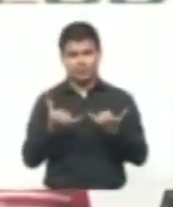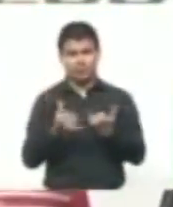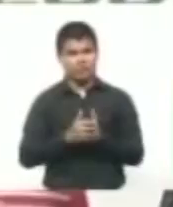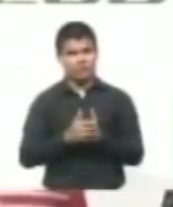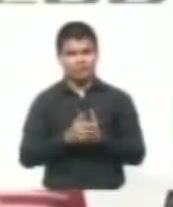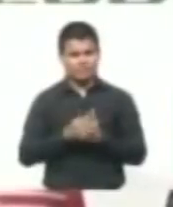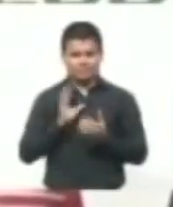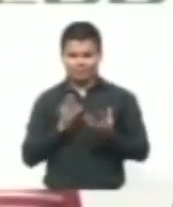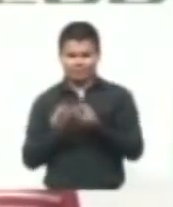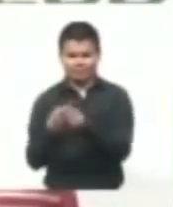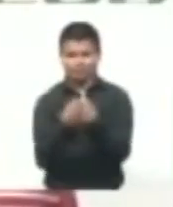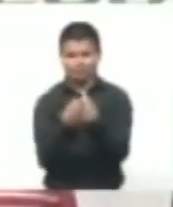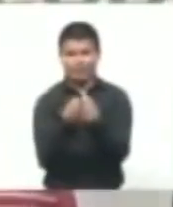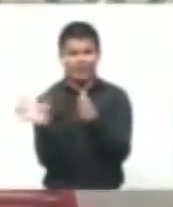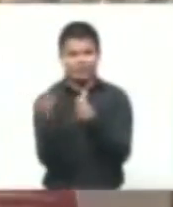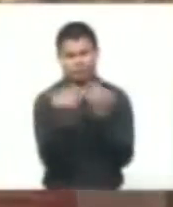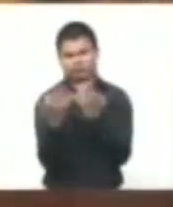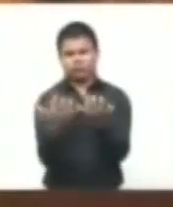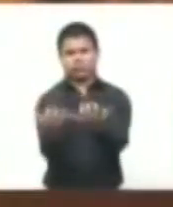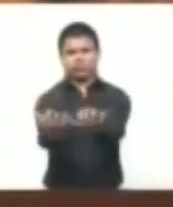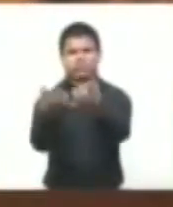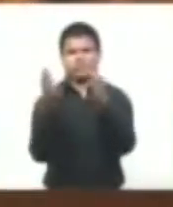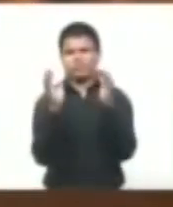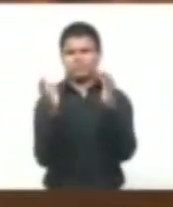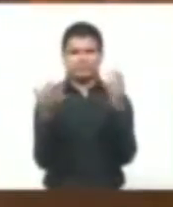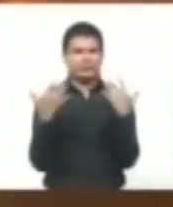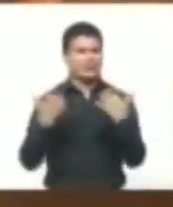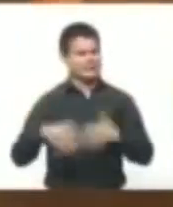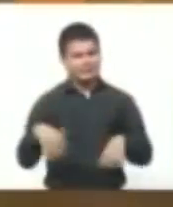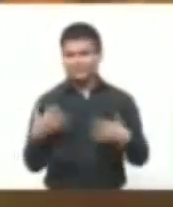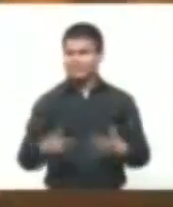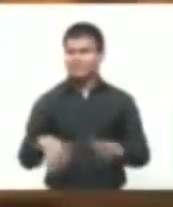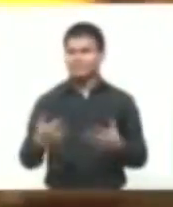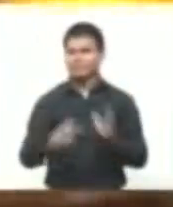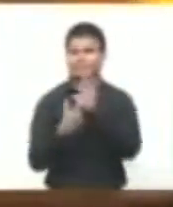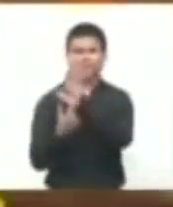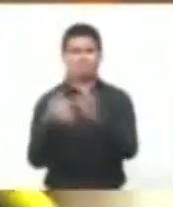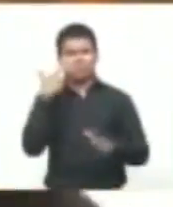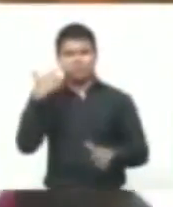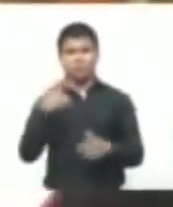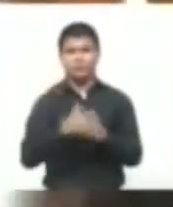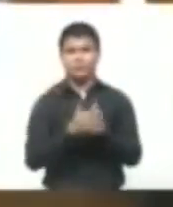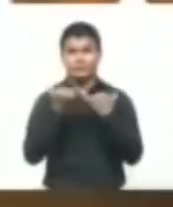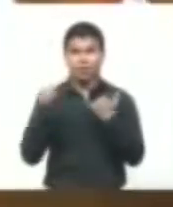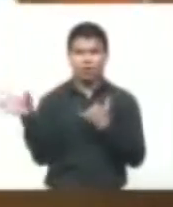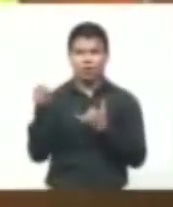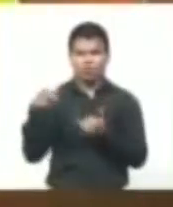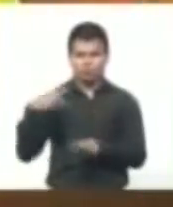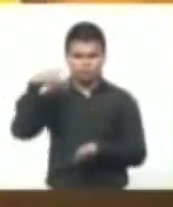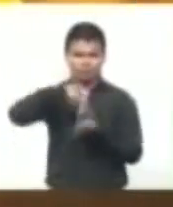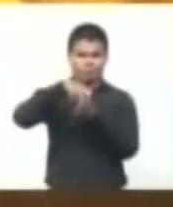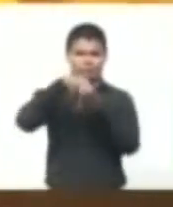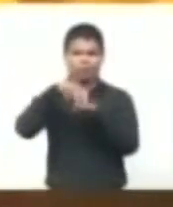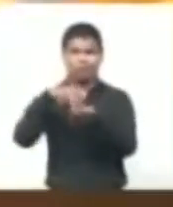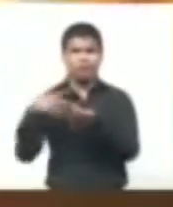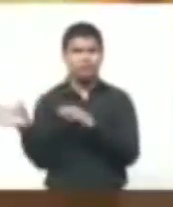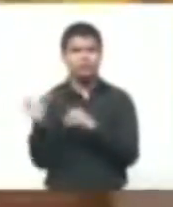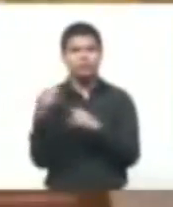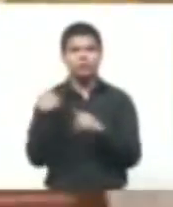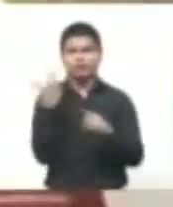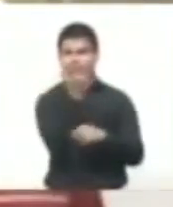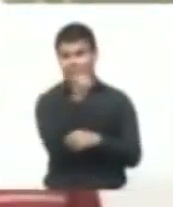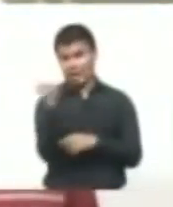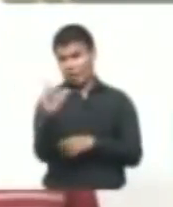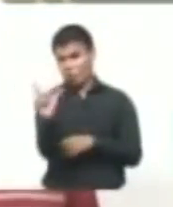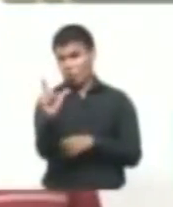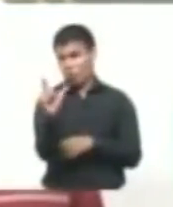salimos, la gente, ¿verdad?, aclamó la orquesta. Esa agrupación y su tema La Patineta prendieron a todo el público asistente a este evento el lunes de carnaval.